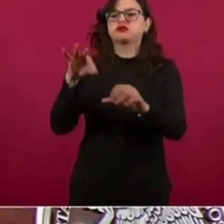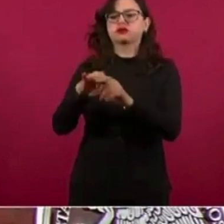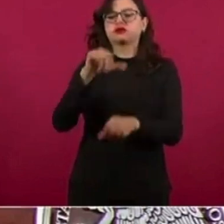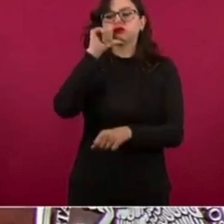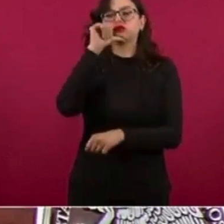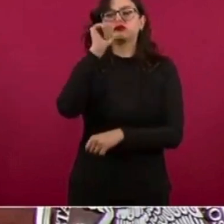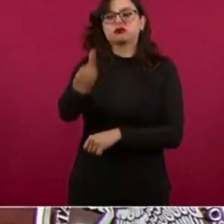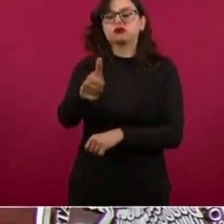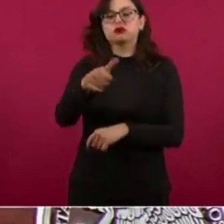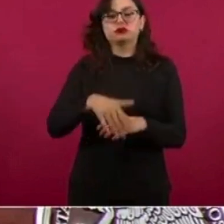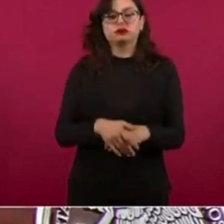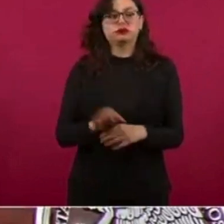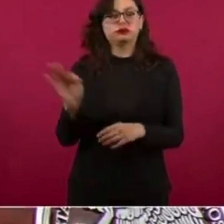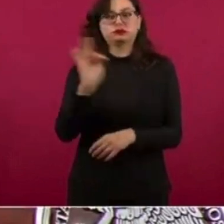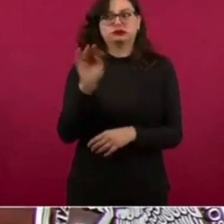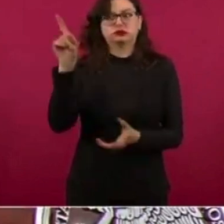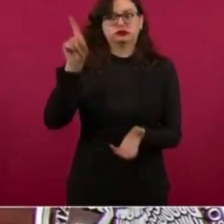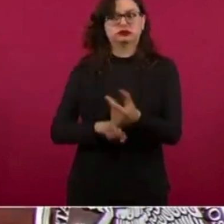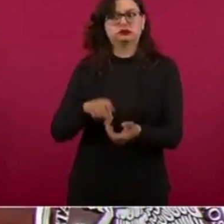Necesitamos una definición